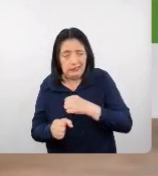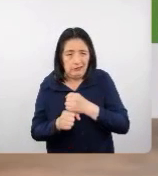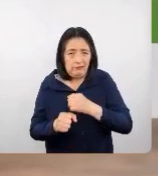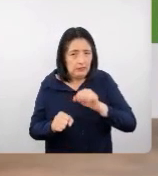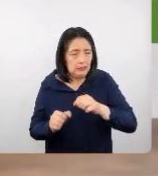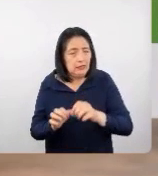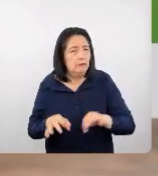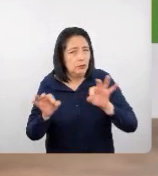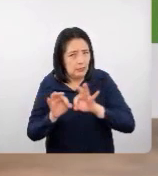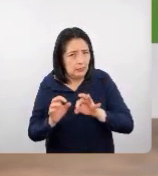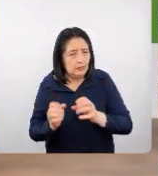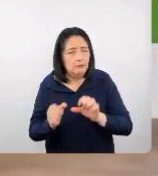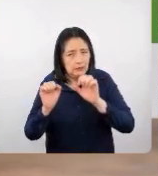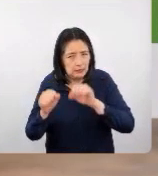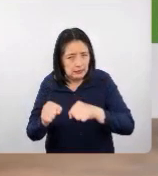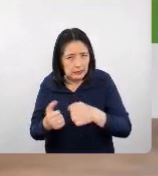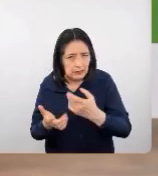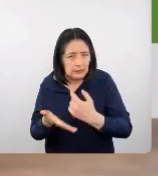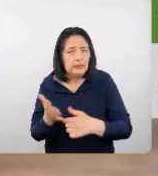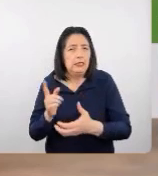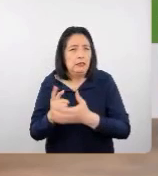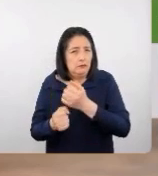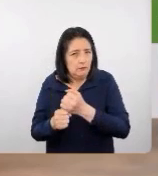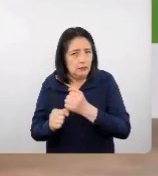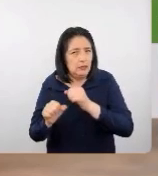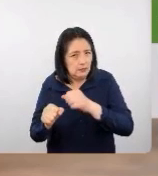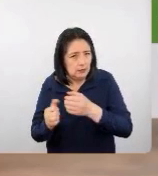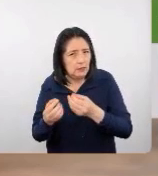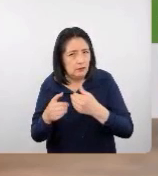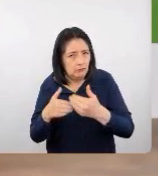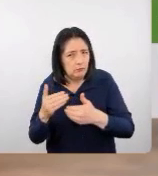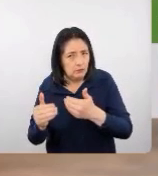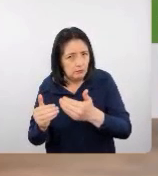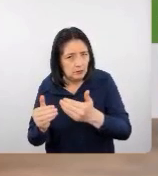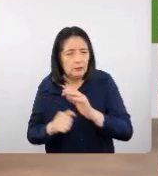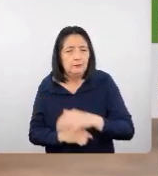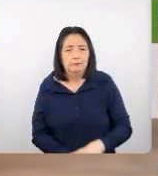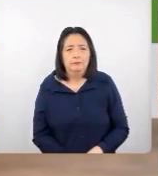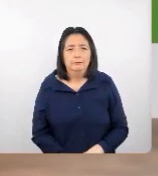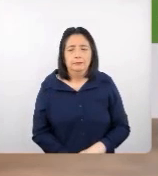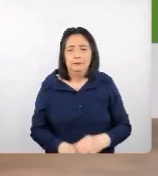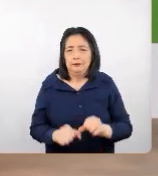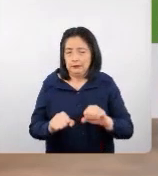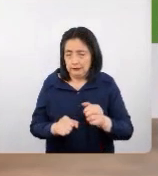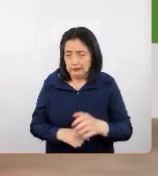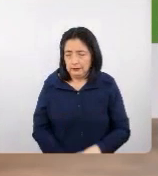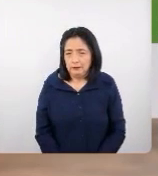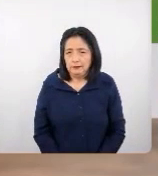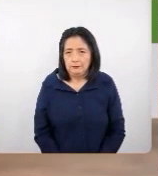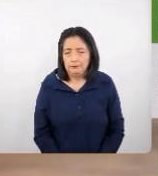para ganar esa posición, para ganar esa confianza, es